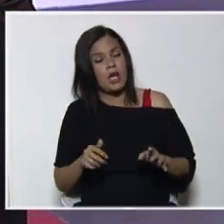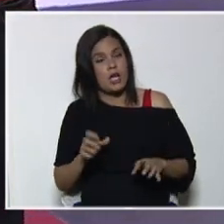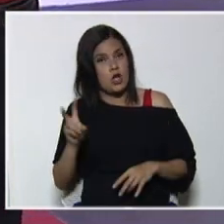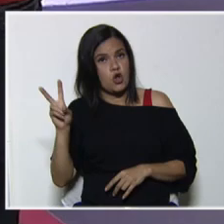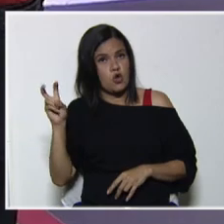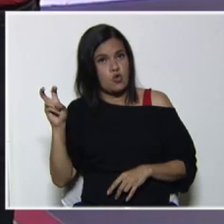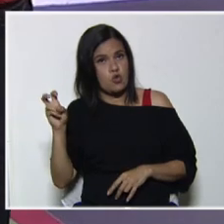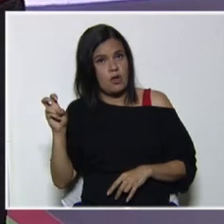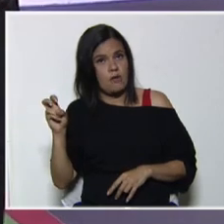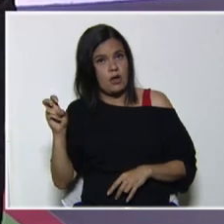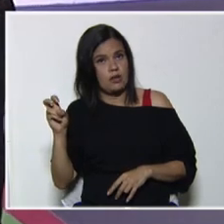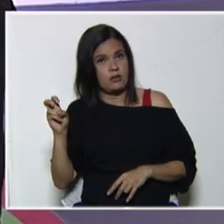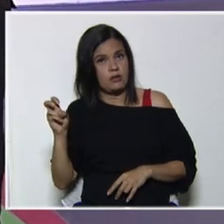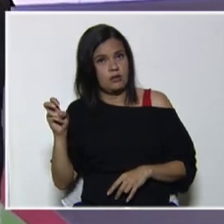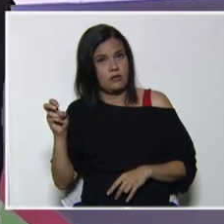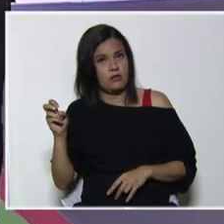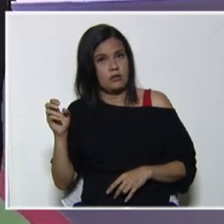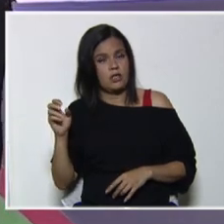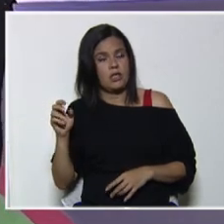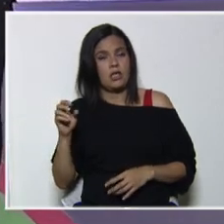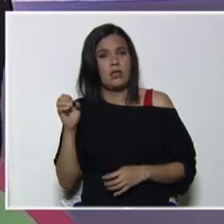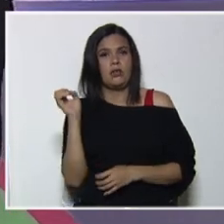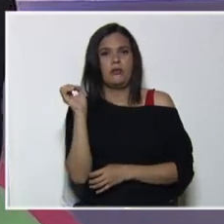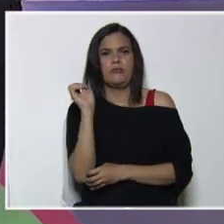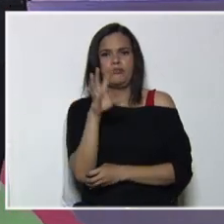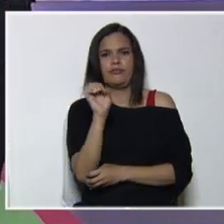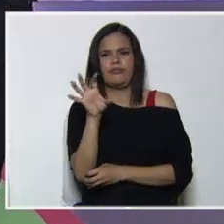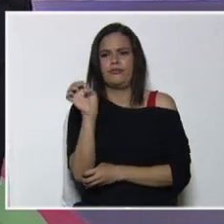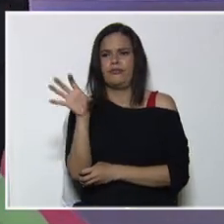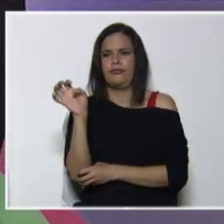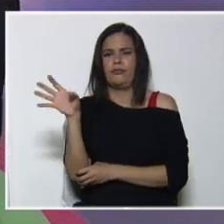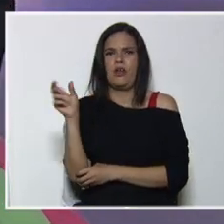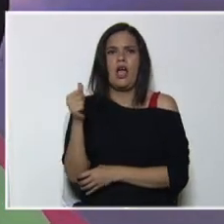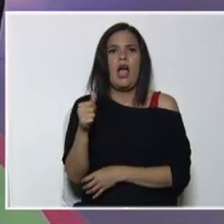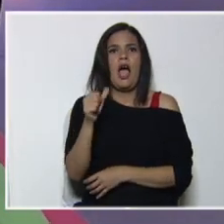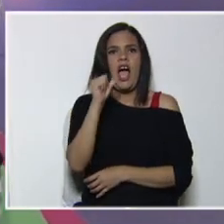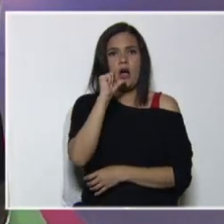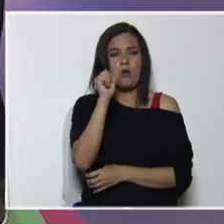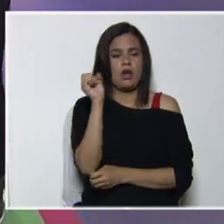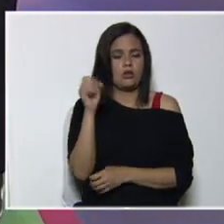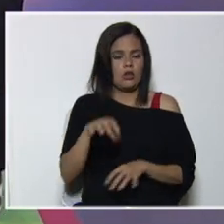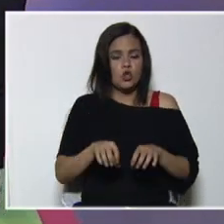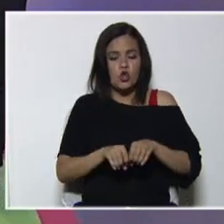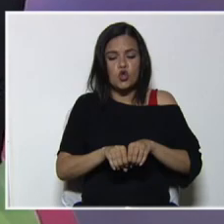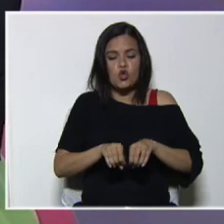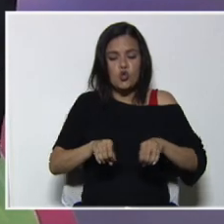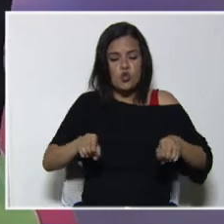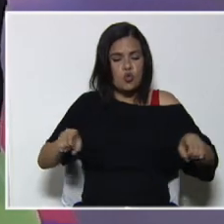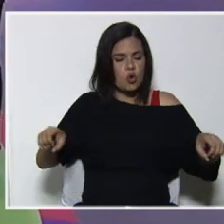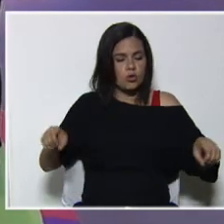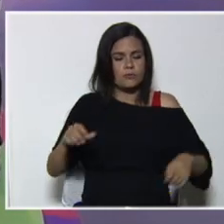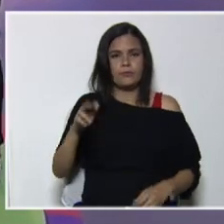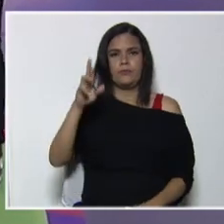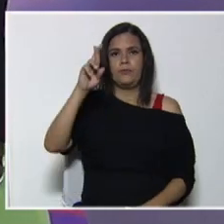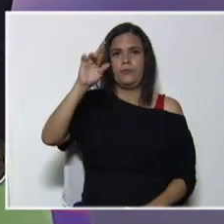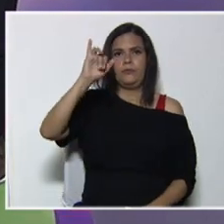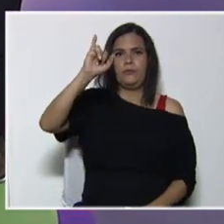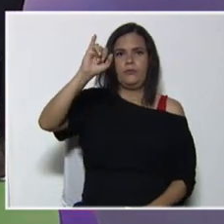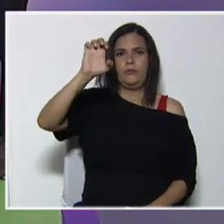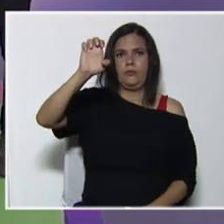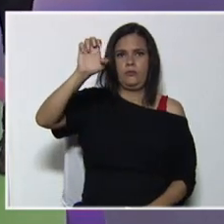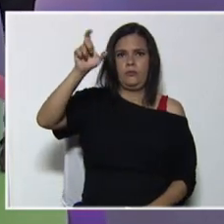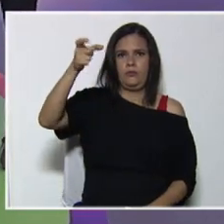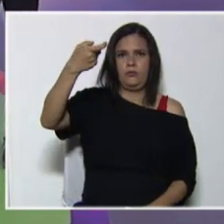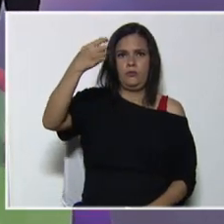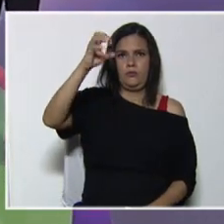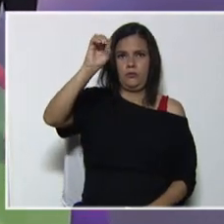es por riego, que es el que se utiliza en los campos donde se ponen grandes extensiones de tubería, por supuesto, con su sistema de riego,